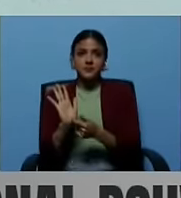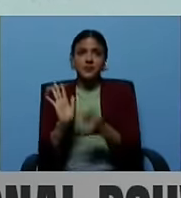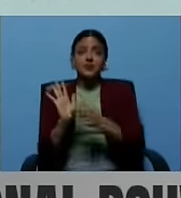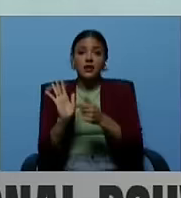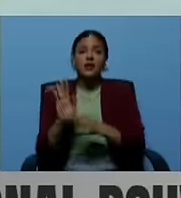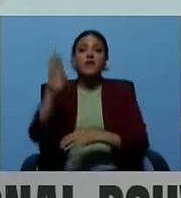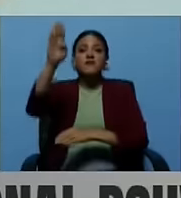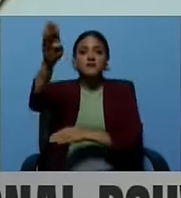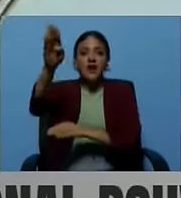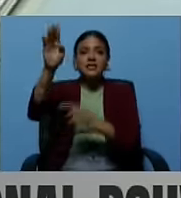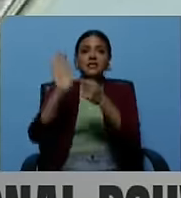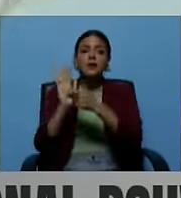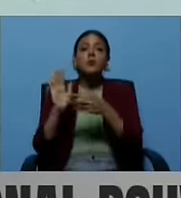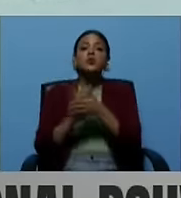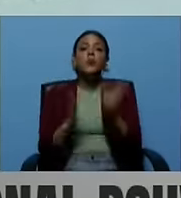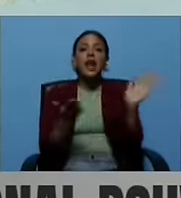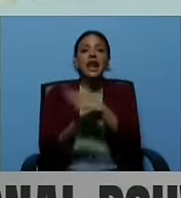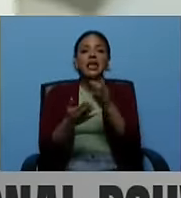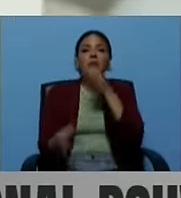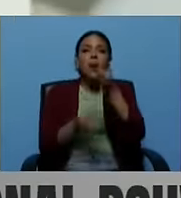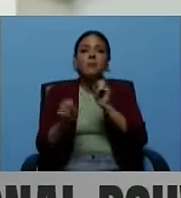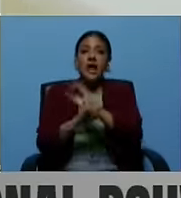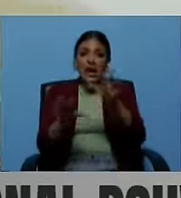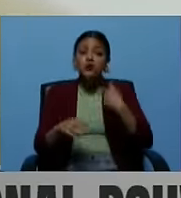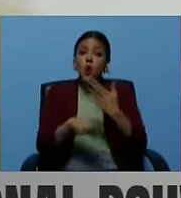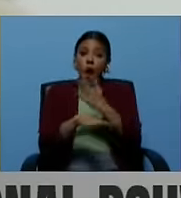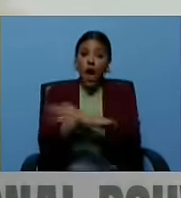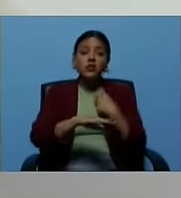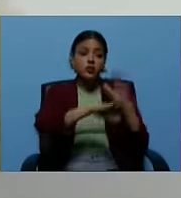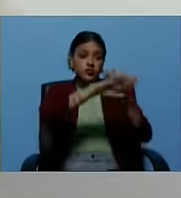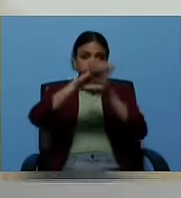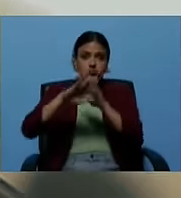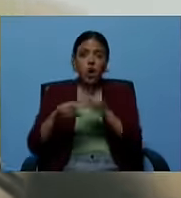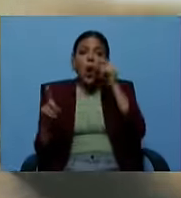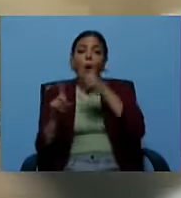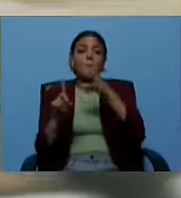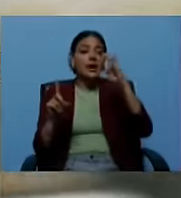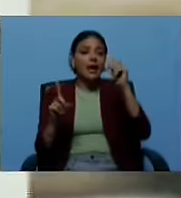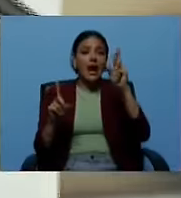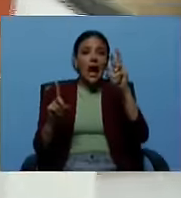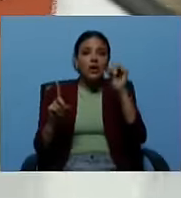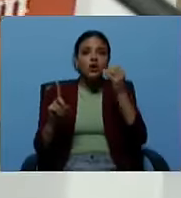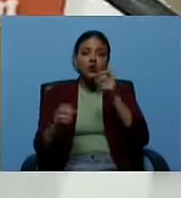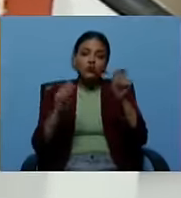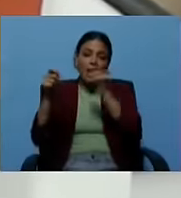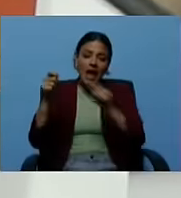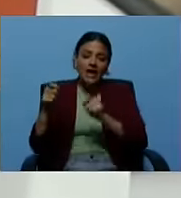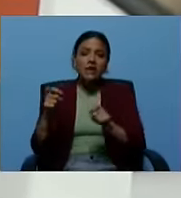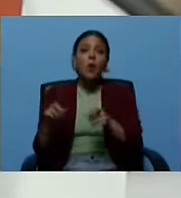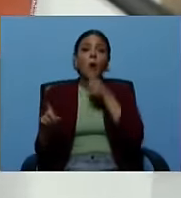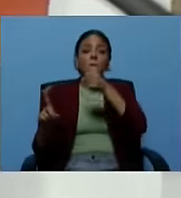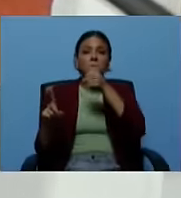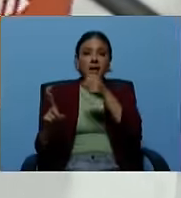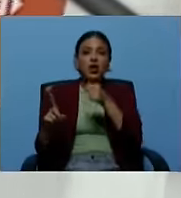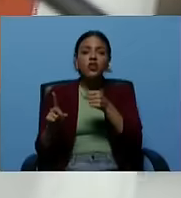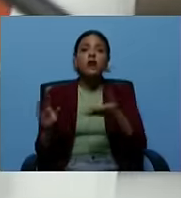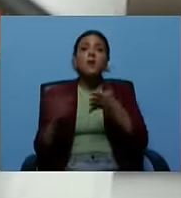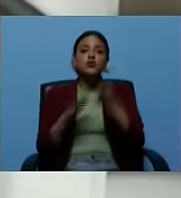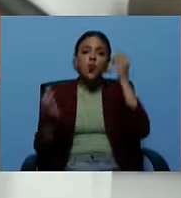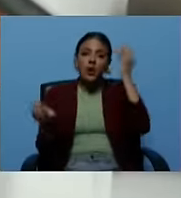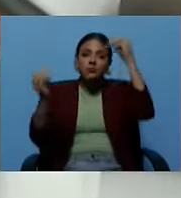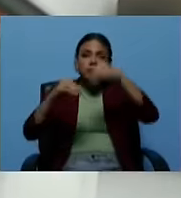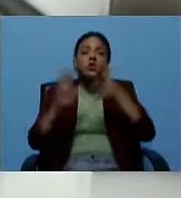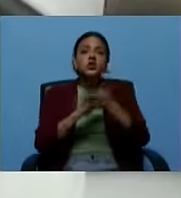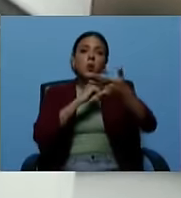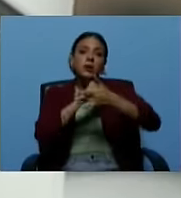Fascismo Mainstream. Yo había hablado de este libro, de Carlos Censo, Periodismo, Conspiraciones,